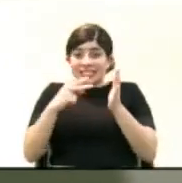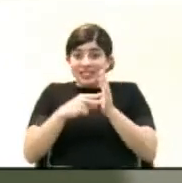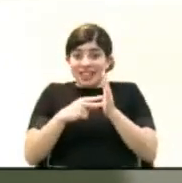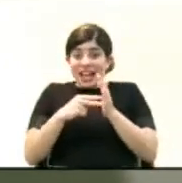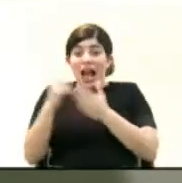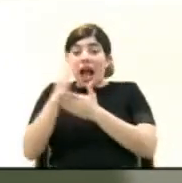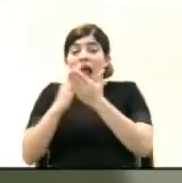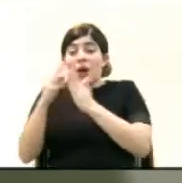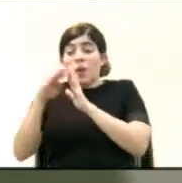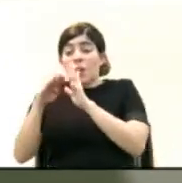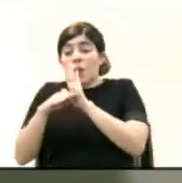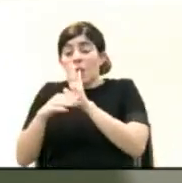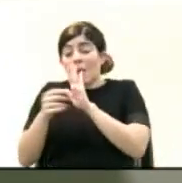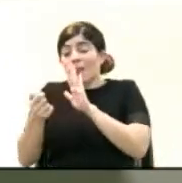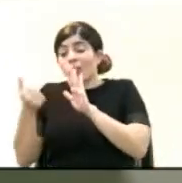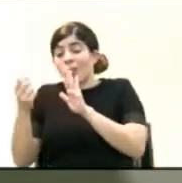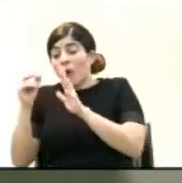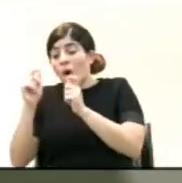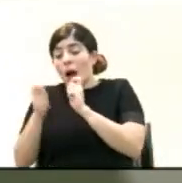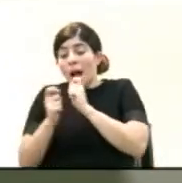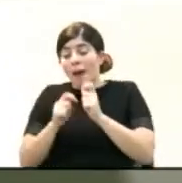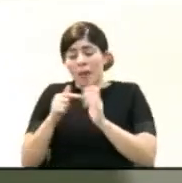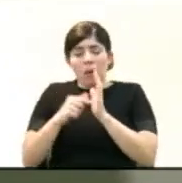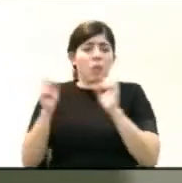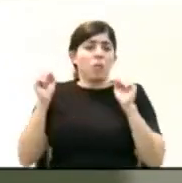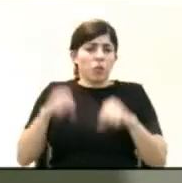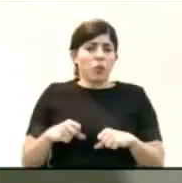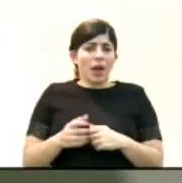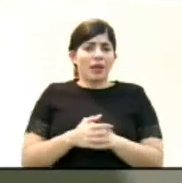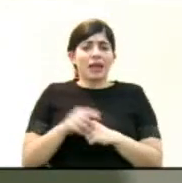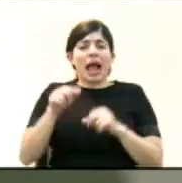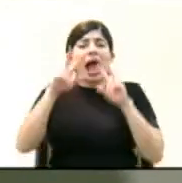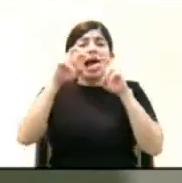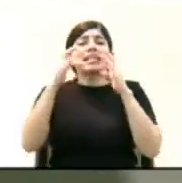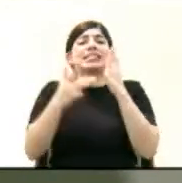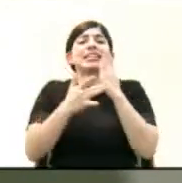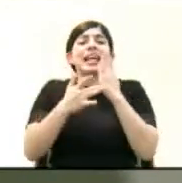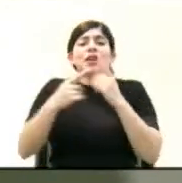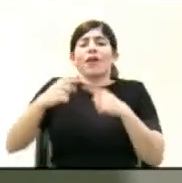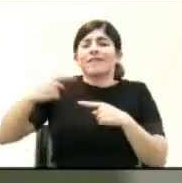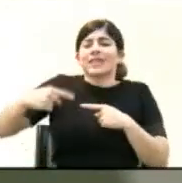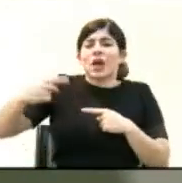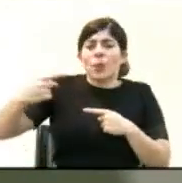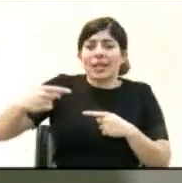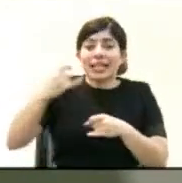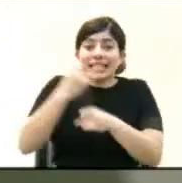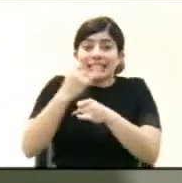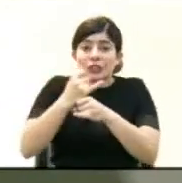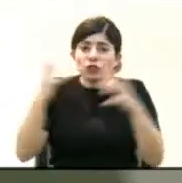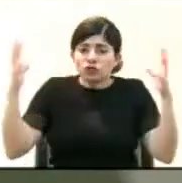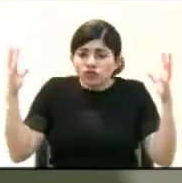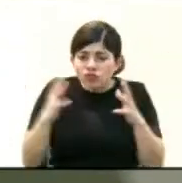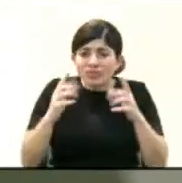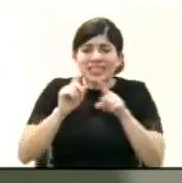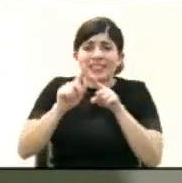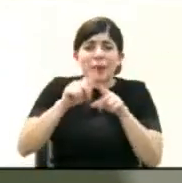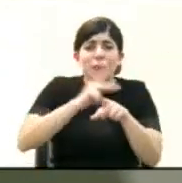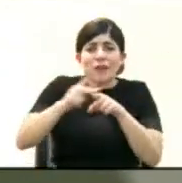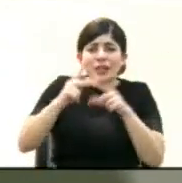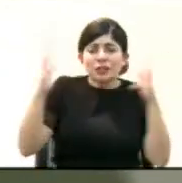algunas medidas se puedan o no echar para atrás, y eso es un análisis técnico permanente. interinstitucional e interdisciplinar.